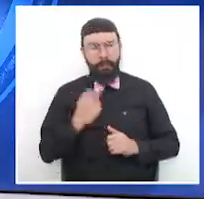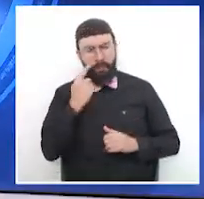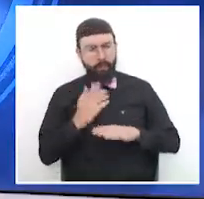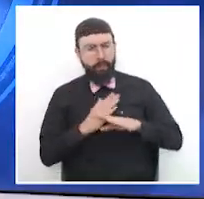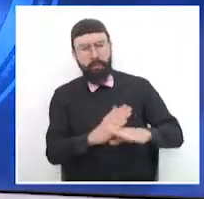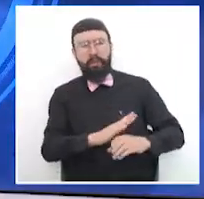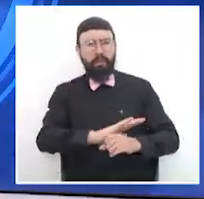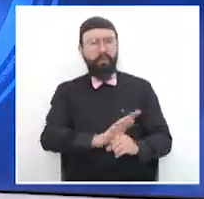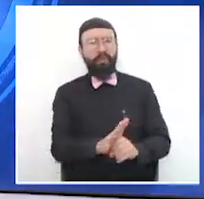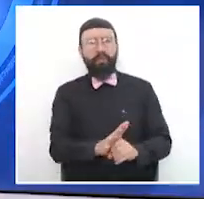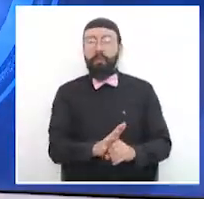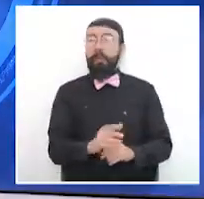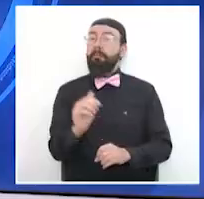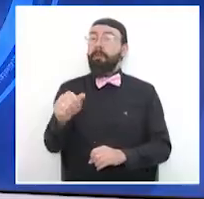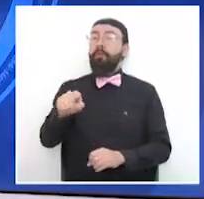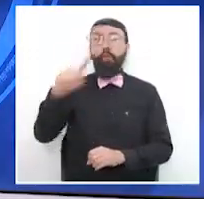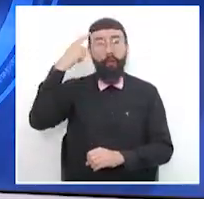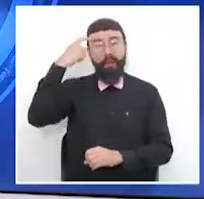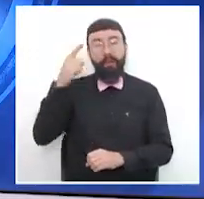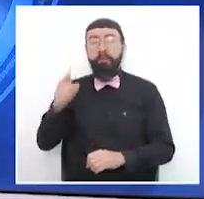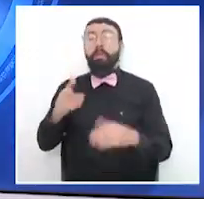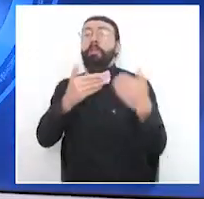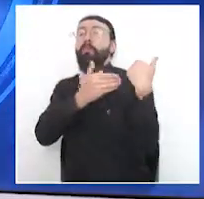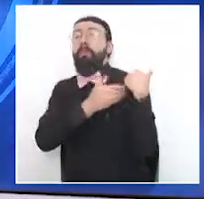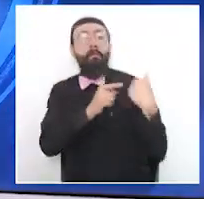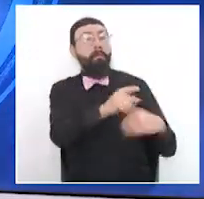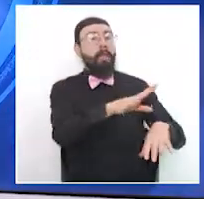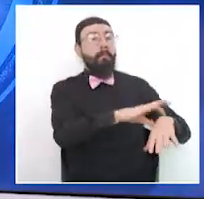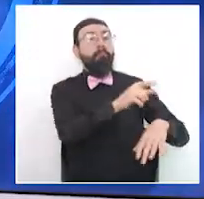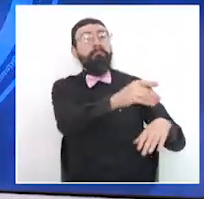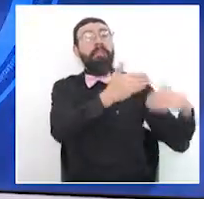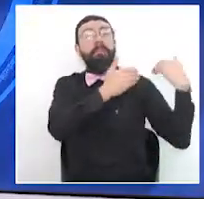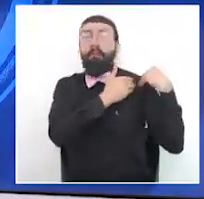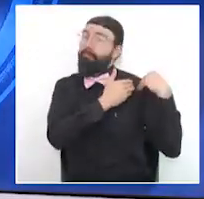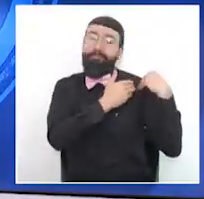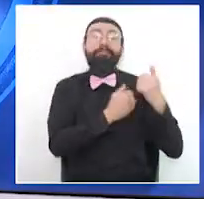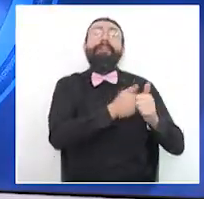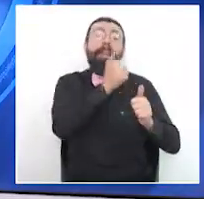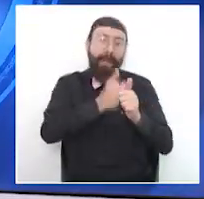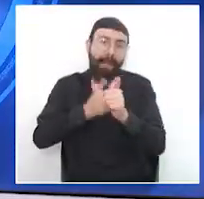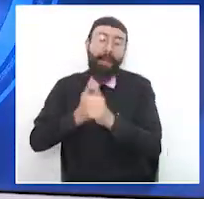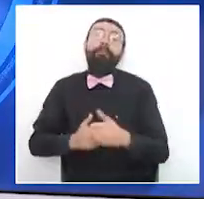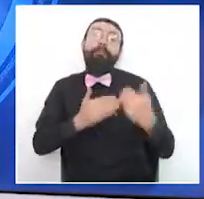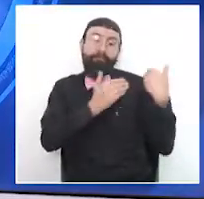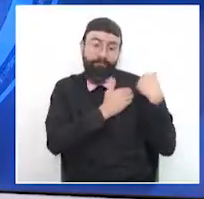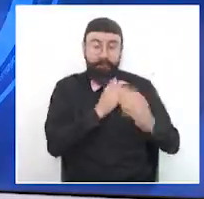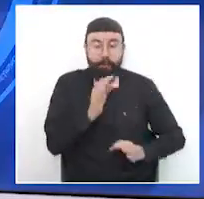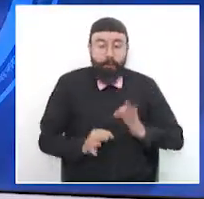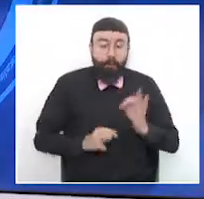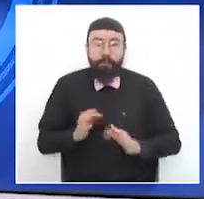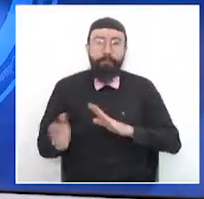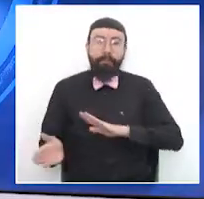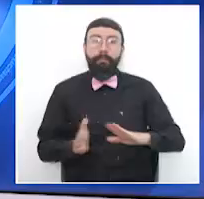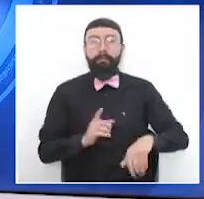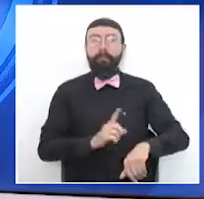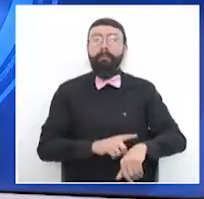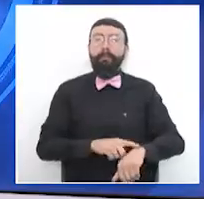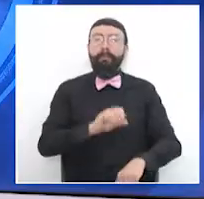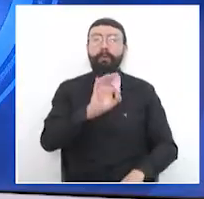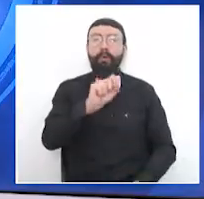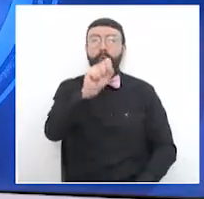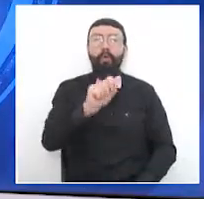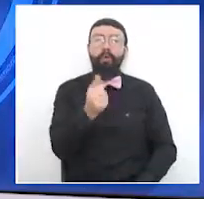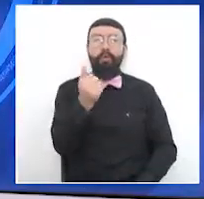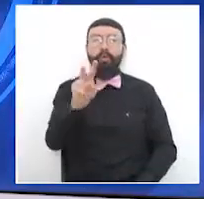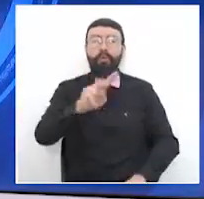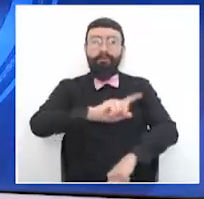del gobierno, no está en manos de la autoridad en salud, está en nuestras manos. Bien, y son las 8 de la noche, 12 minutos. No son nada alentadores